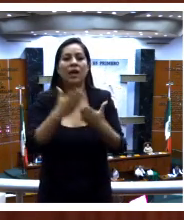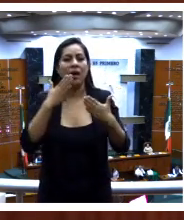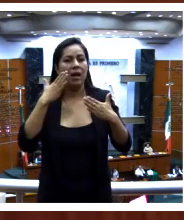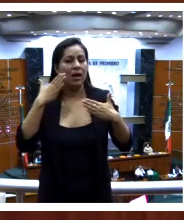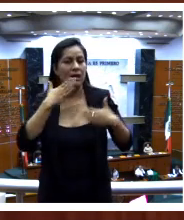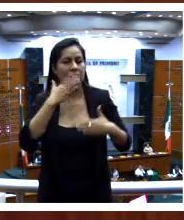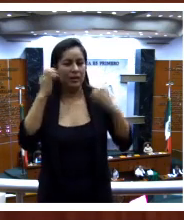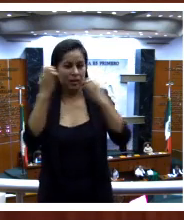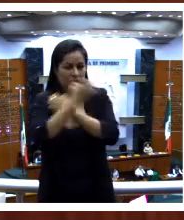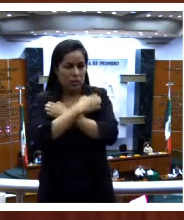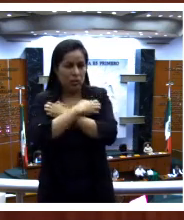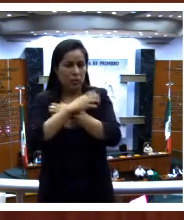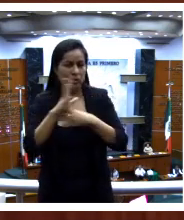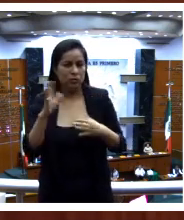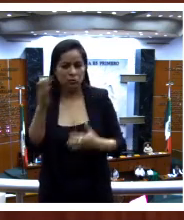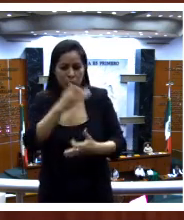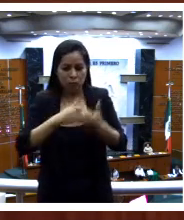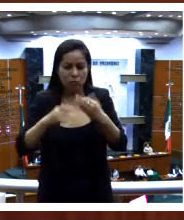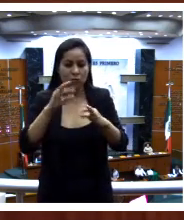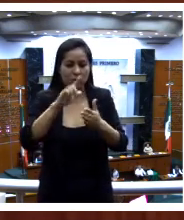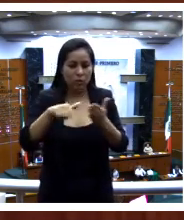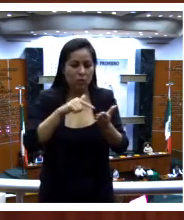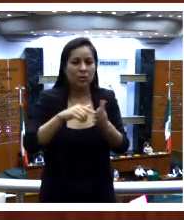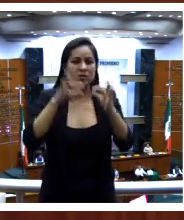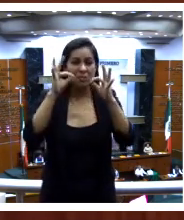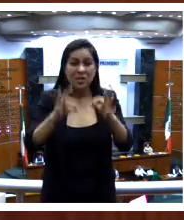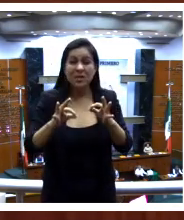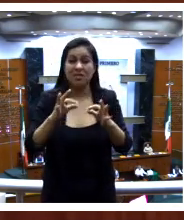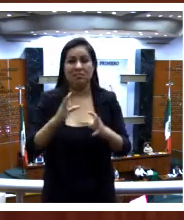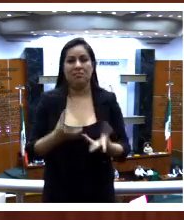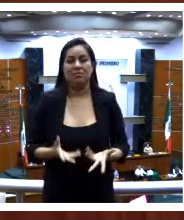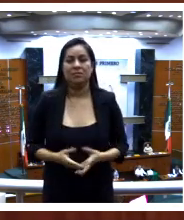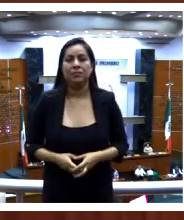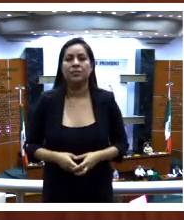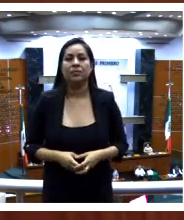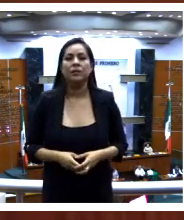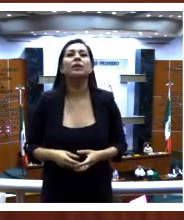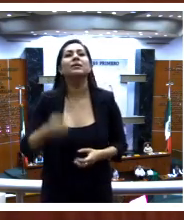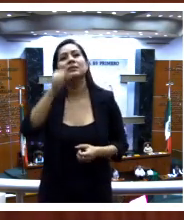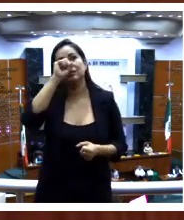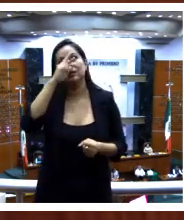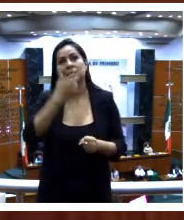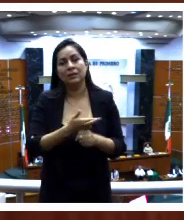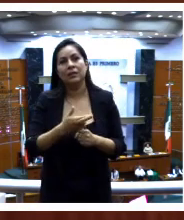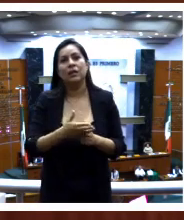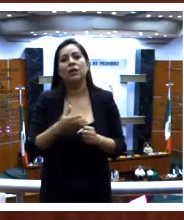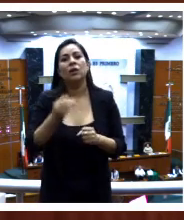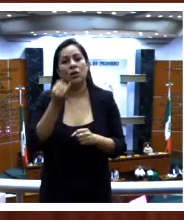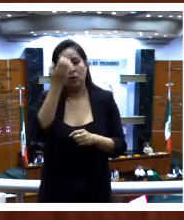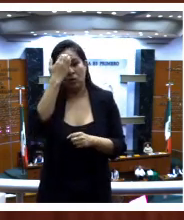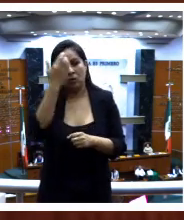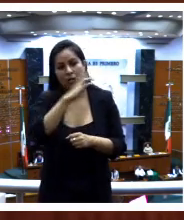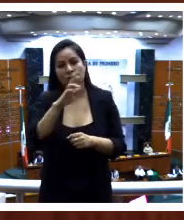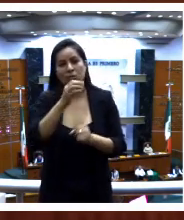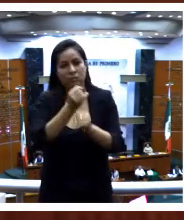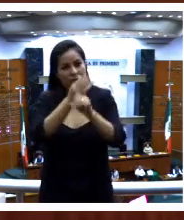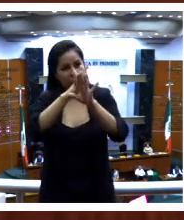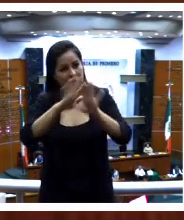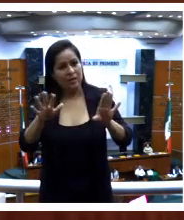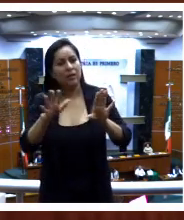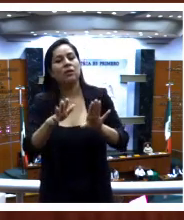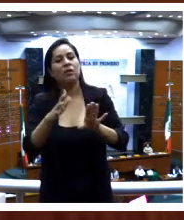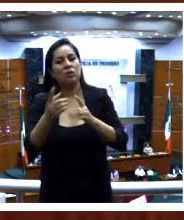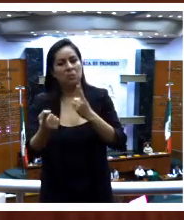educación integral en espacios dignos y adecuados. Secretario, reconozco la transparencia con la que se ha